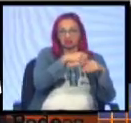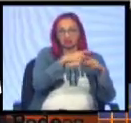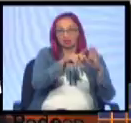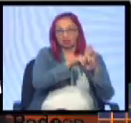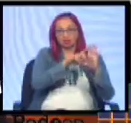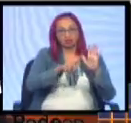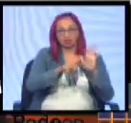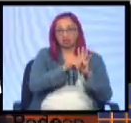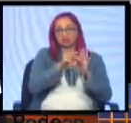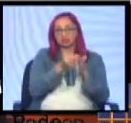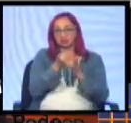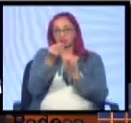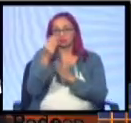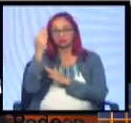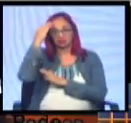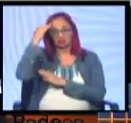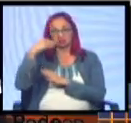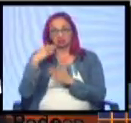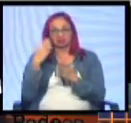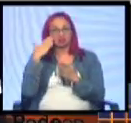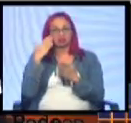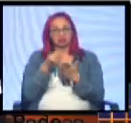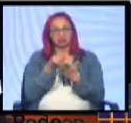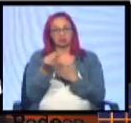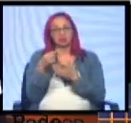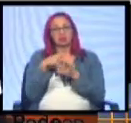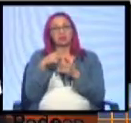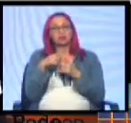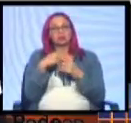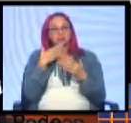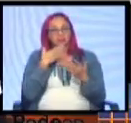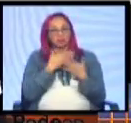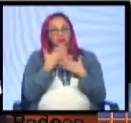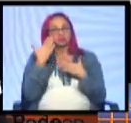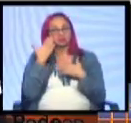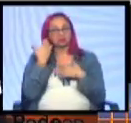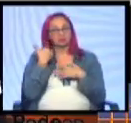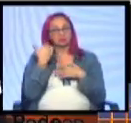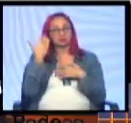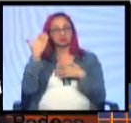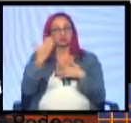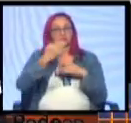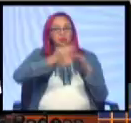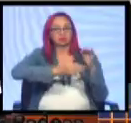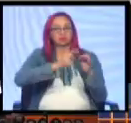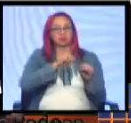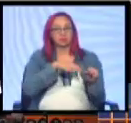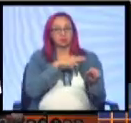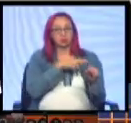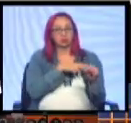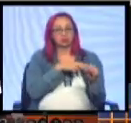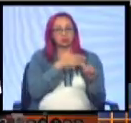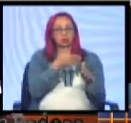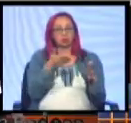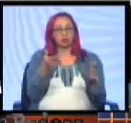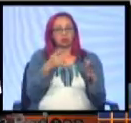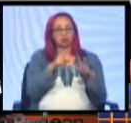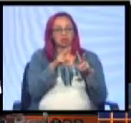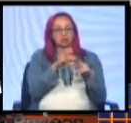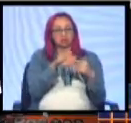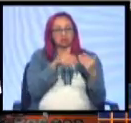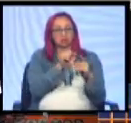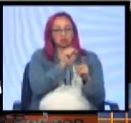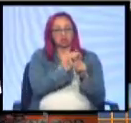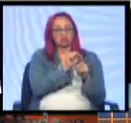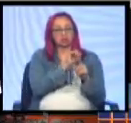ilegales y el que está comprando sabe lo que está comprando. Entonces, los señores jueces de la República, cuando analizan todo el